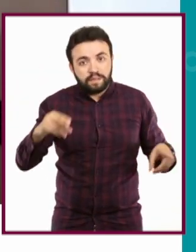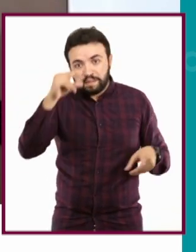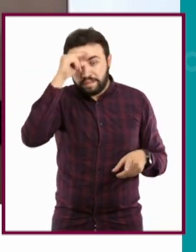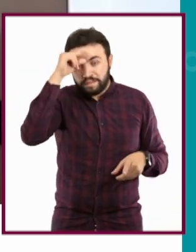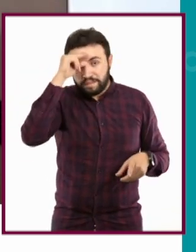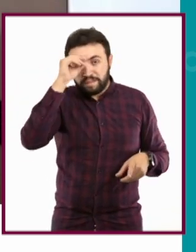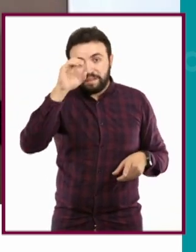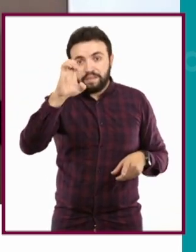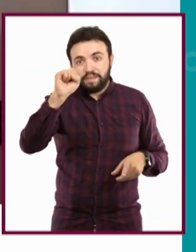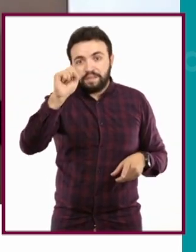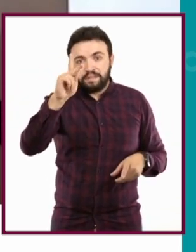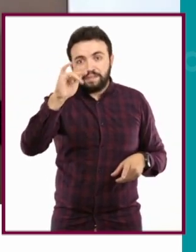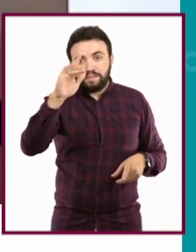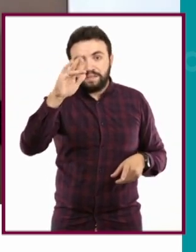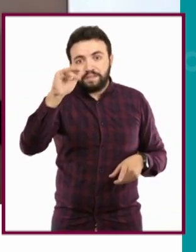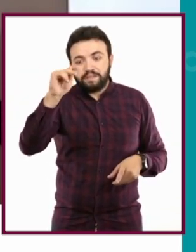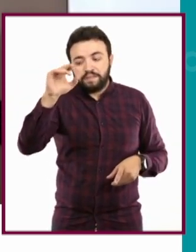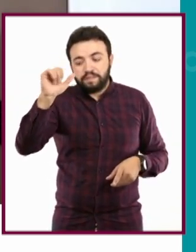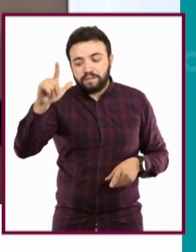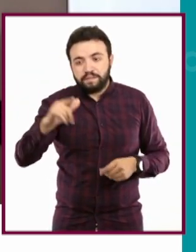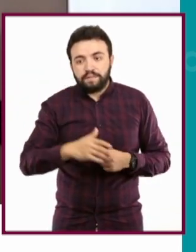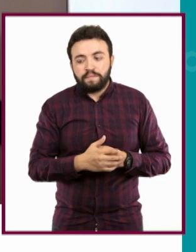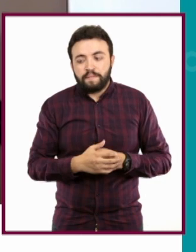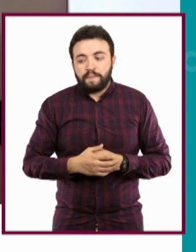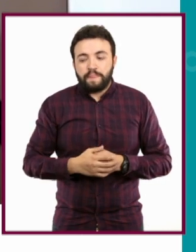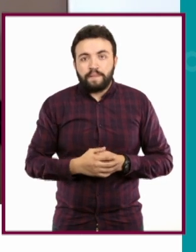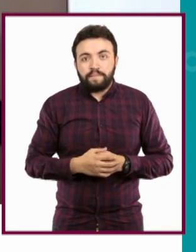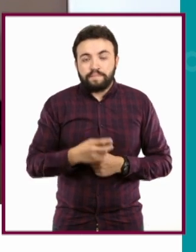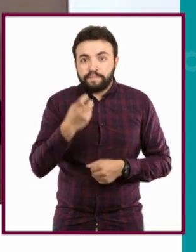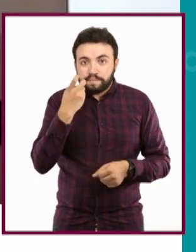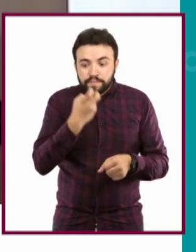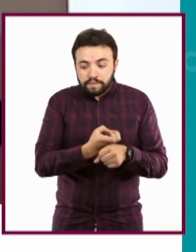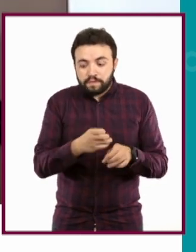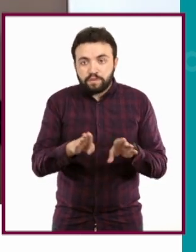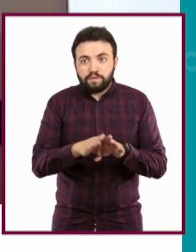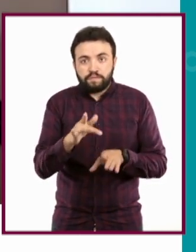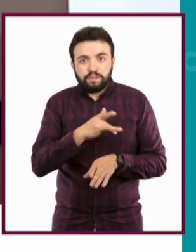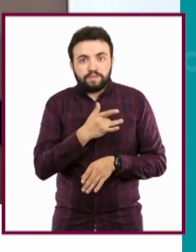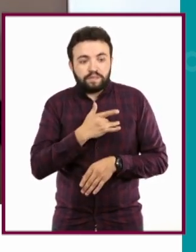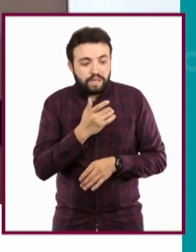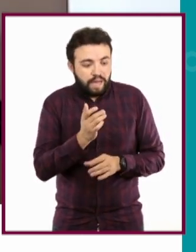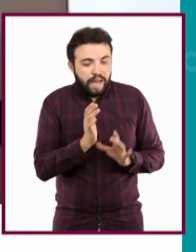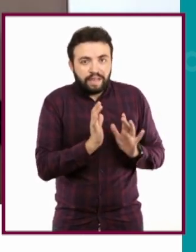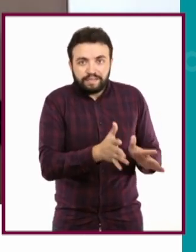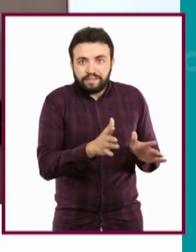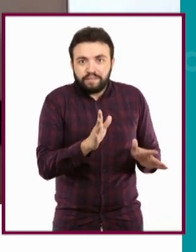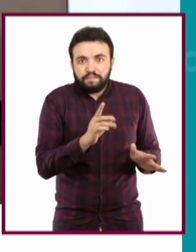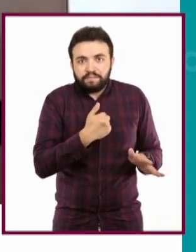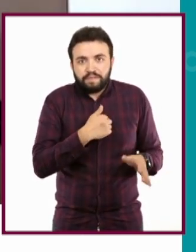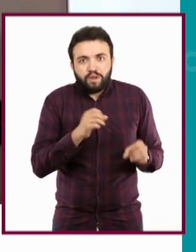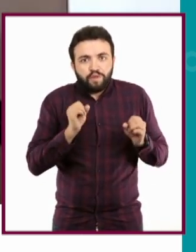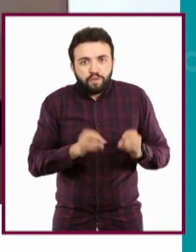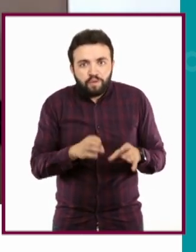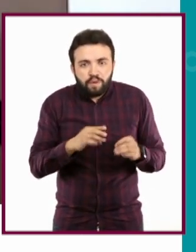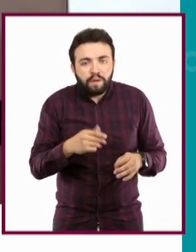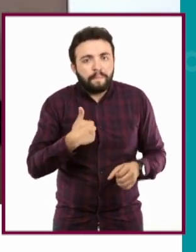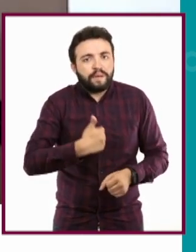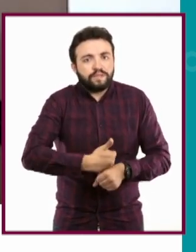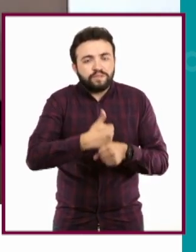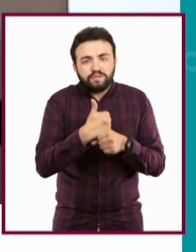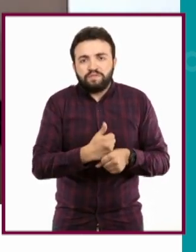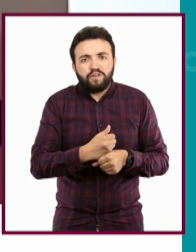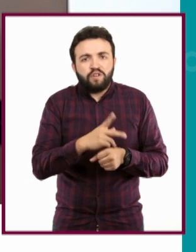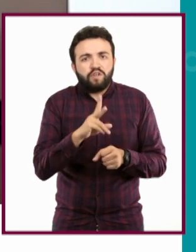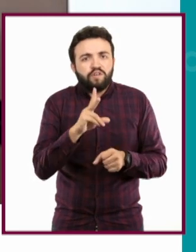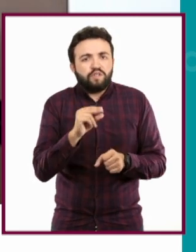otra parte, ¿no? En el hecho mismo de estar ahí con nuestro dolor, con nuestro sufrimiento y no